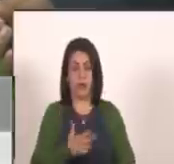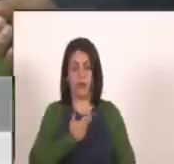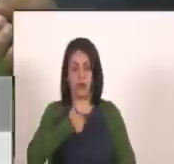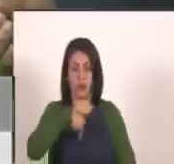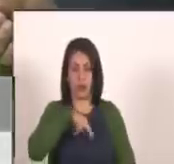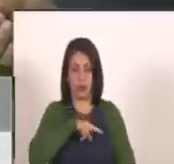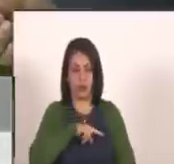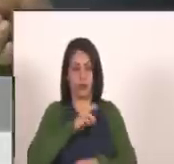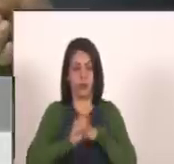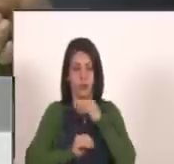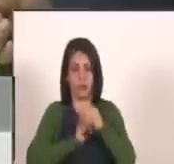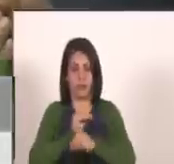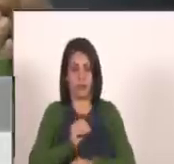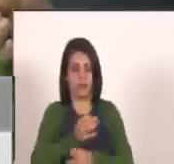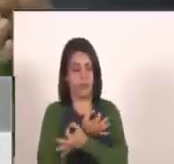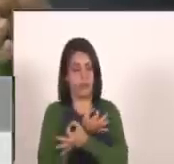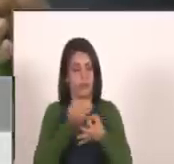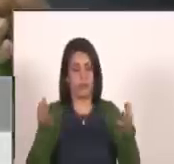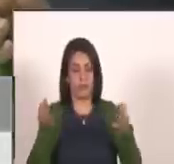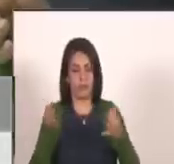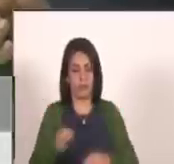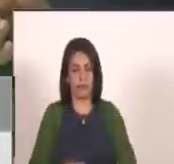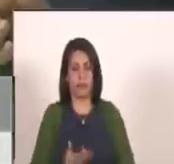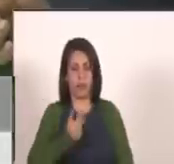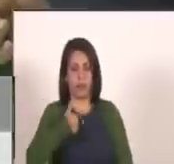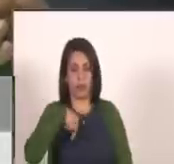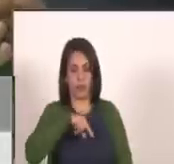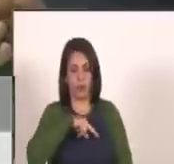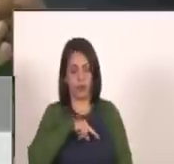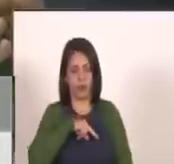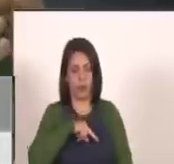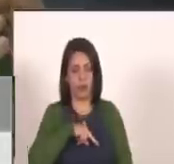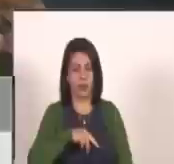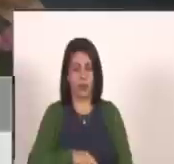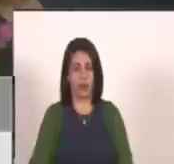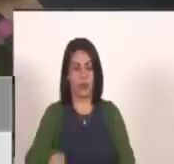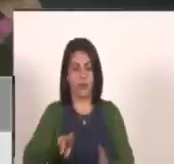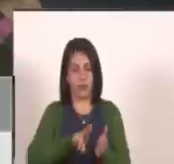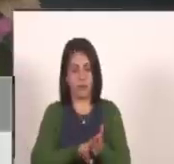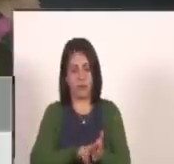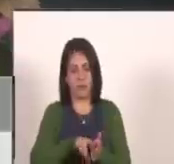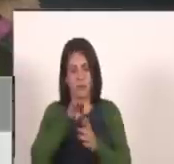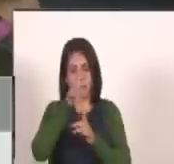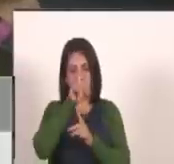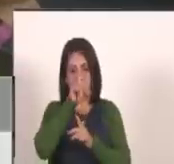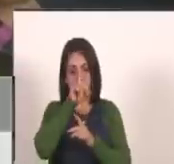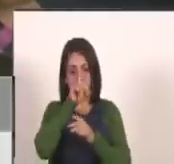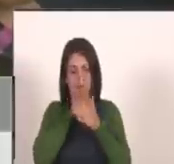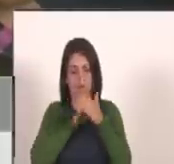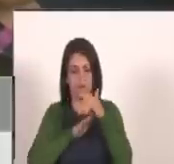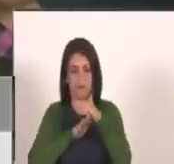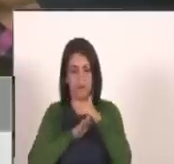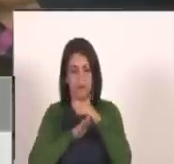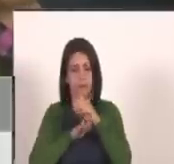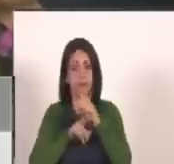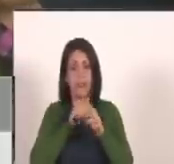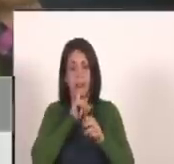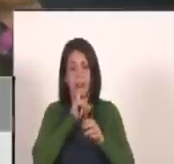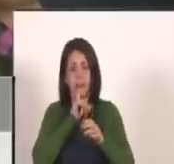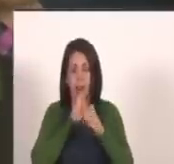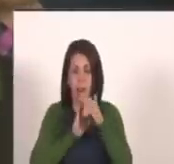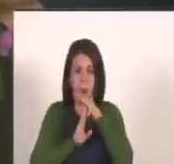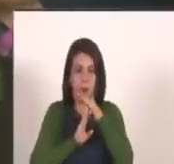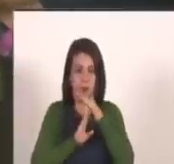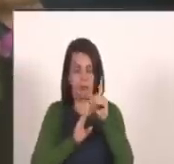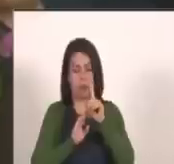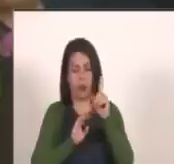que nosotros hemos hecho lo correcto, que nosotros, como vuelvo y repito, no nos amilanamos ante las dificultades.